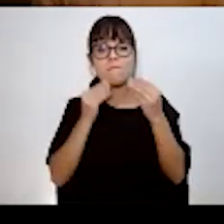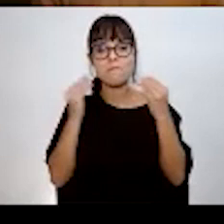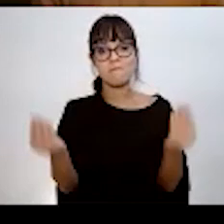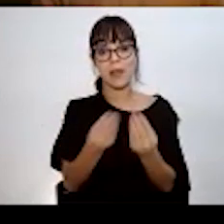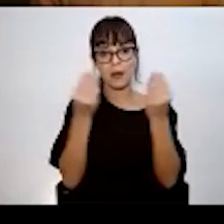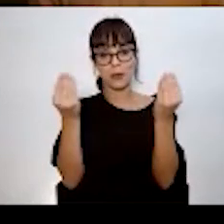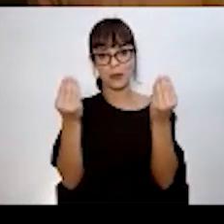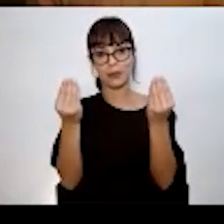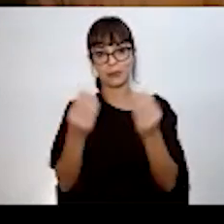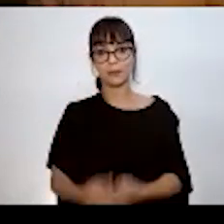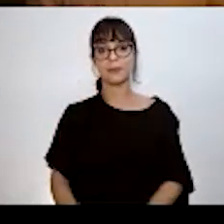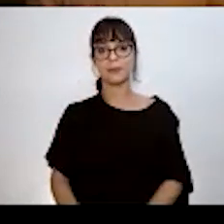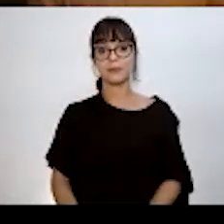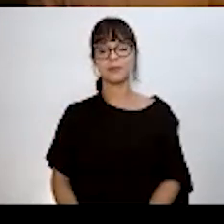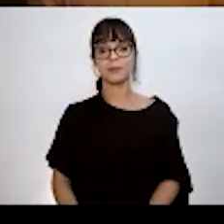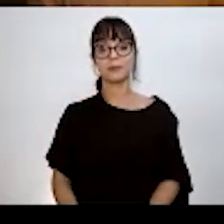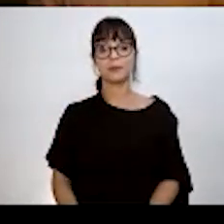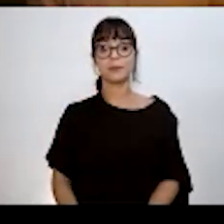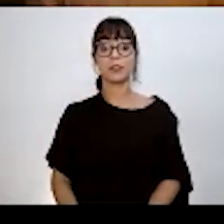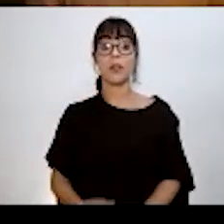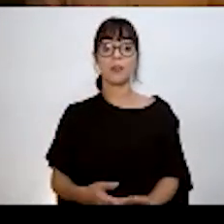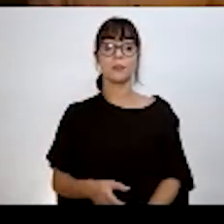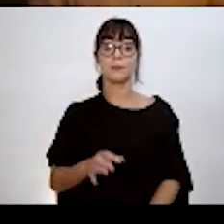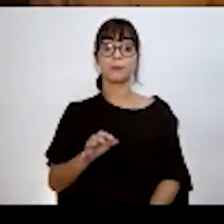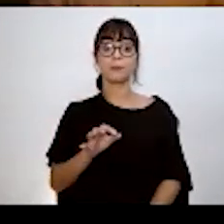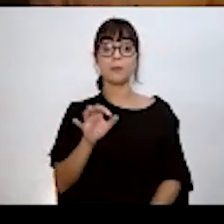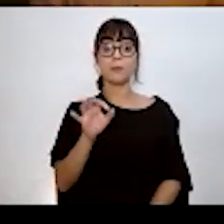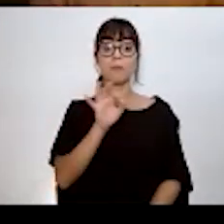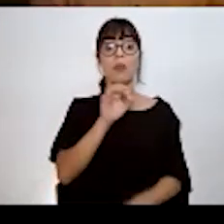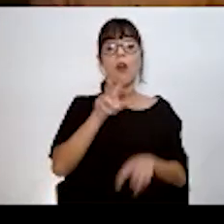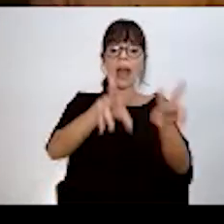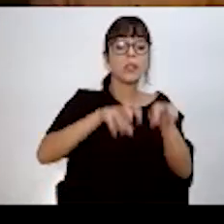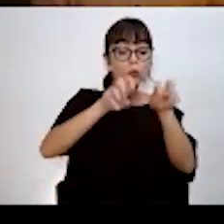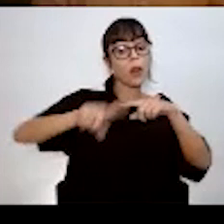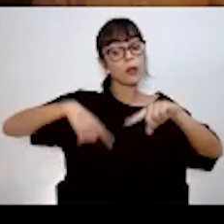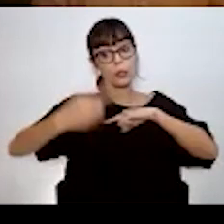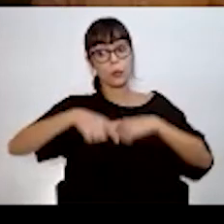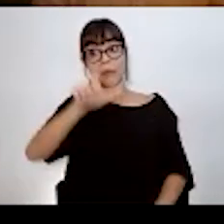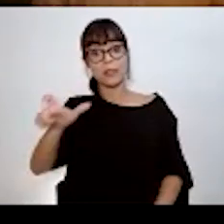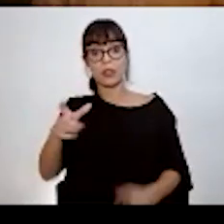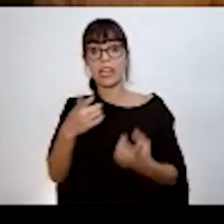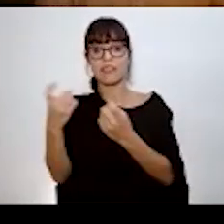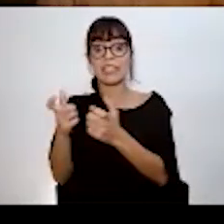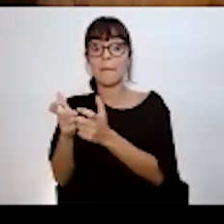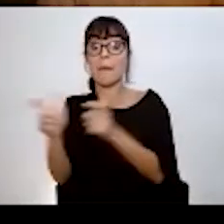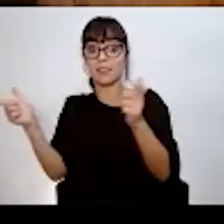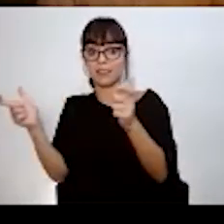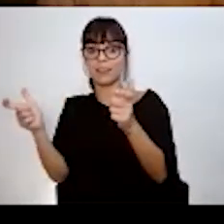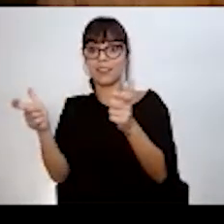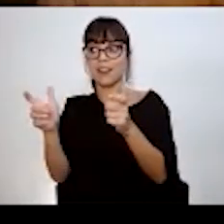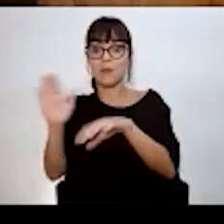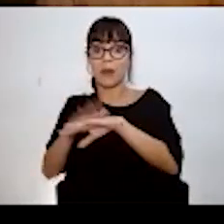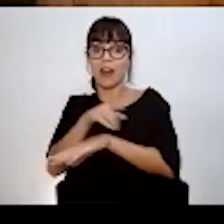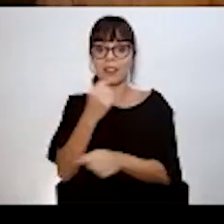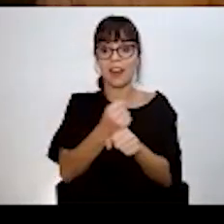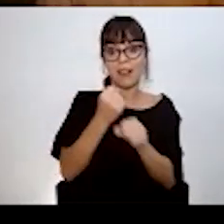en explotación y se demanda más mano de obra. En el caso de Gran Canaria, parece que el crecimiento poblacional es resultado de una